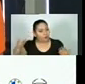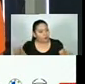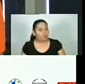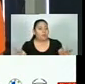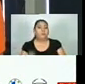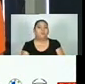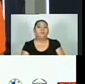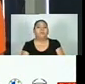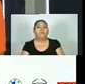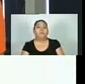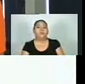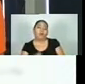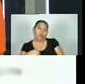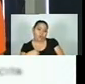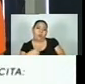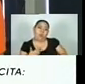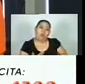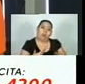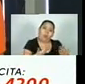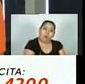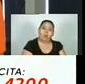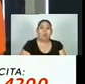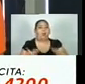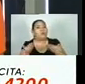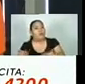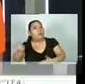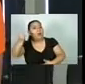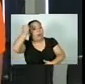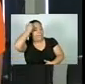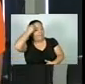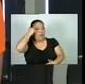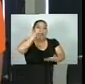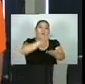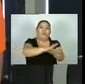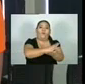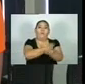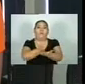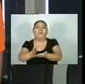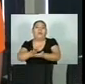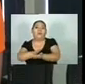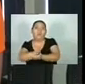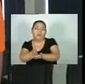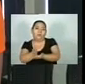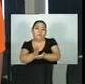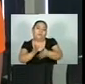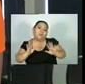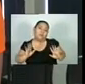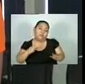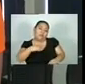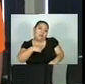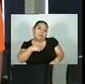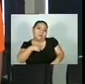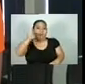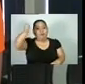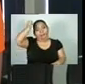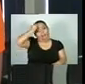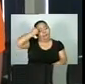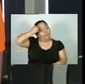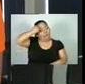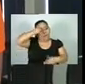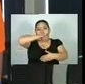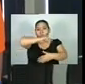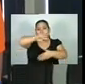a aprender a mis compañeros. Y en realidad, pues para mí, aprender todas